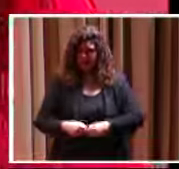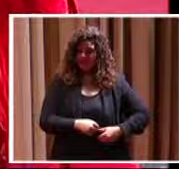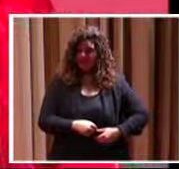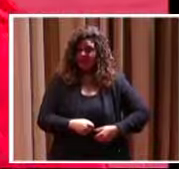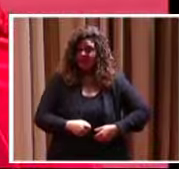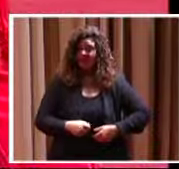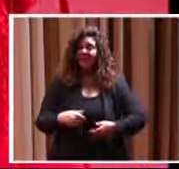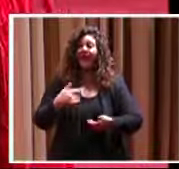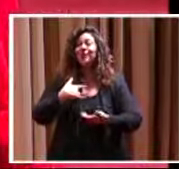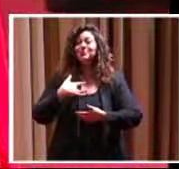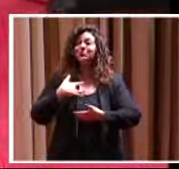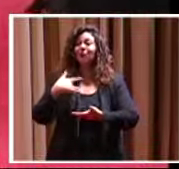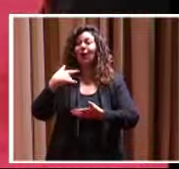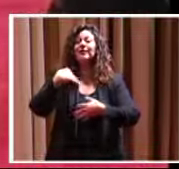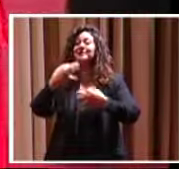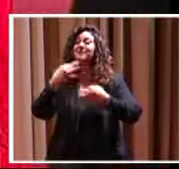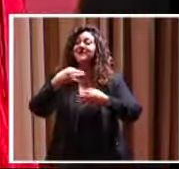me paso en tu ventana